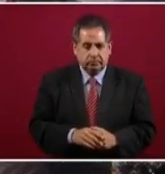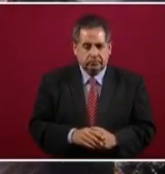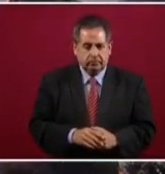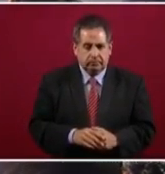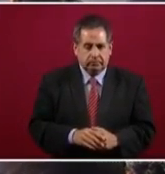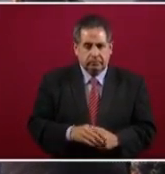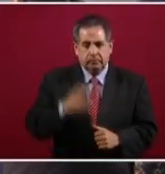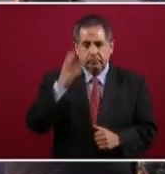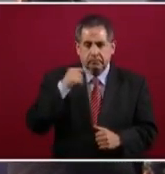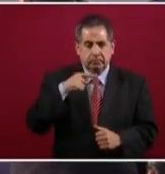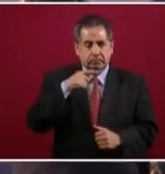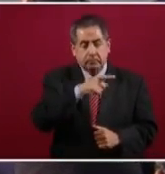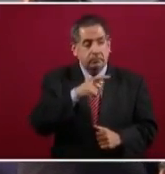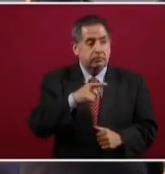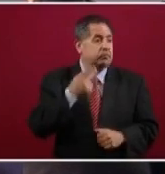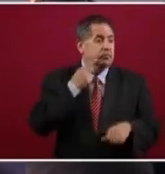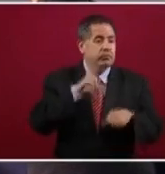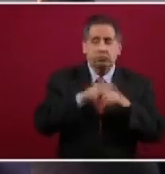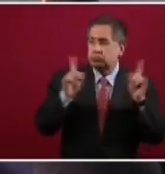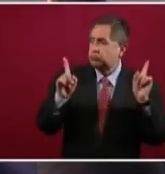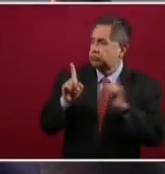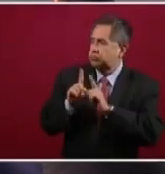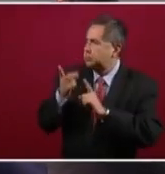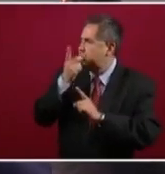Pues iba el procurador a ver al presidente.